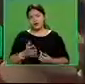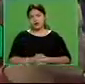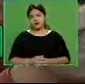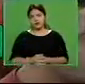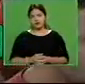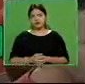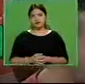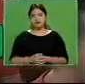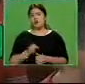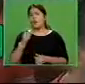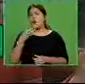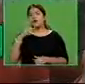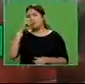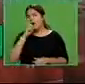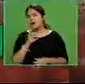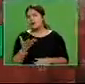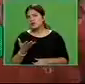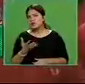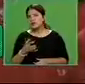¿Cuántos?